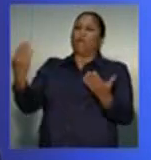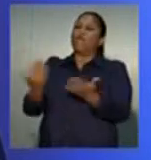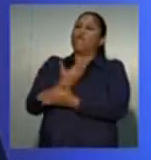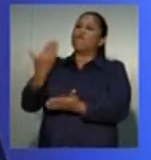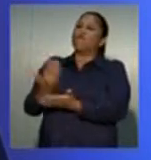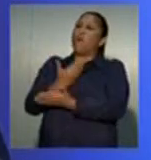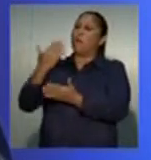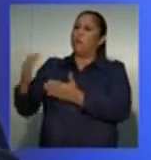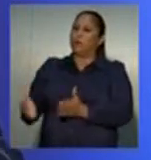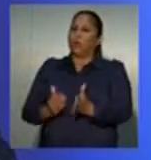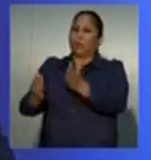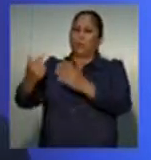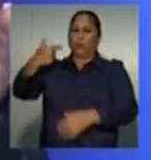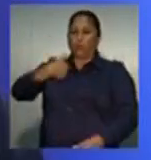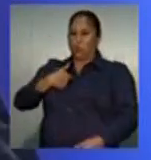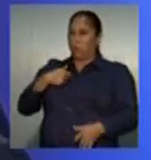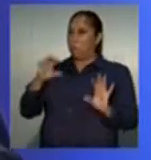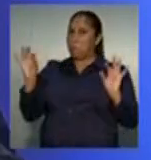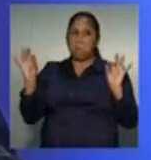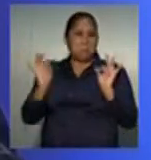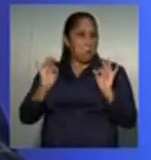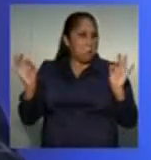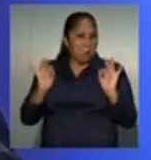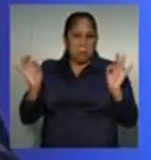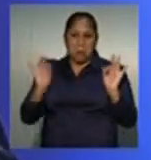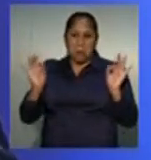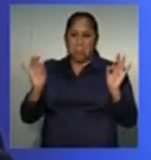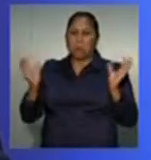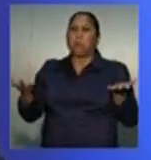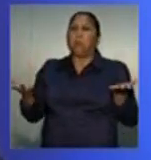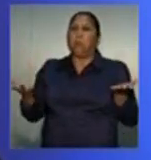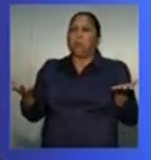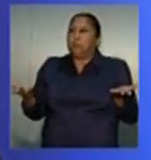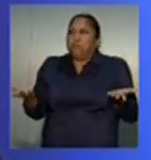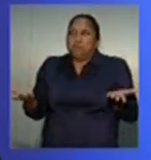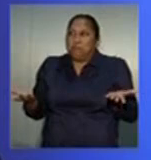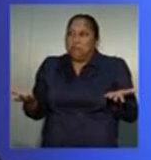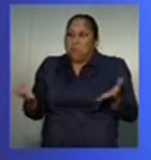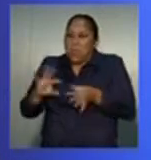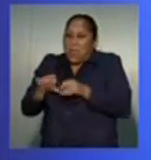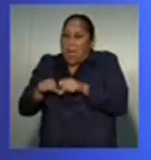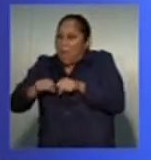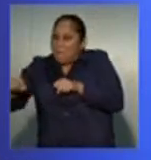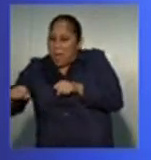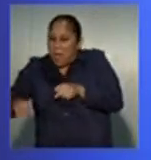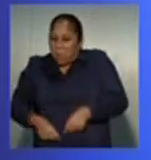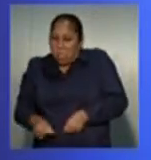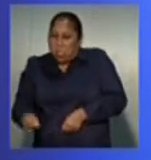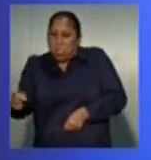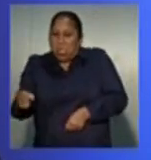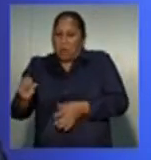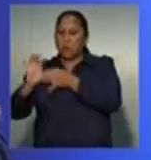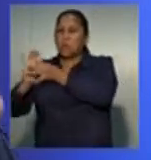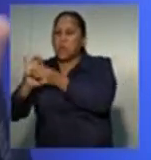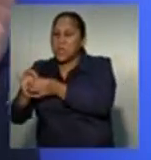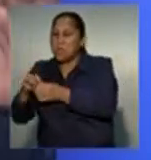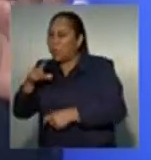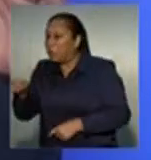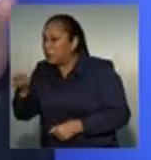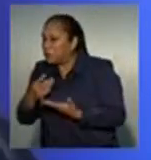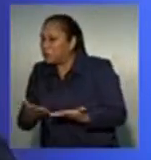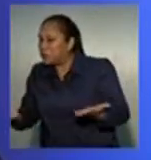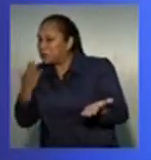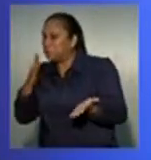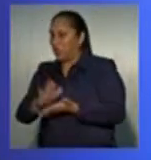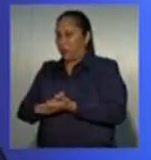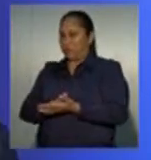caminos yo no tengo ningún tipo de amarre no tengo un cordón umbilical a la corrupción por eso hermanos